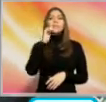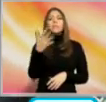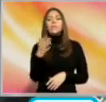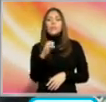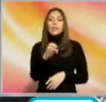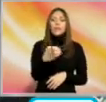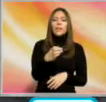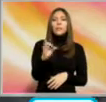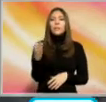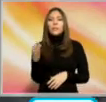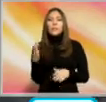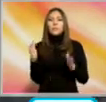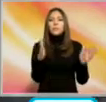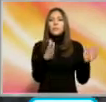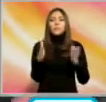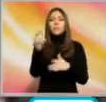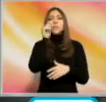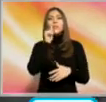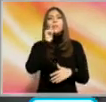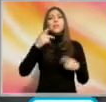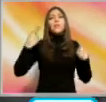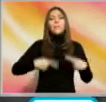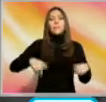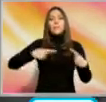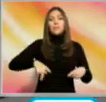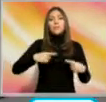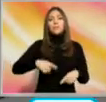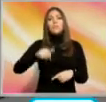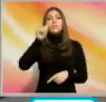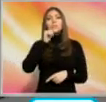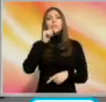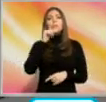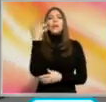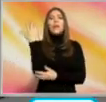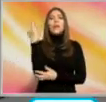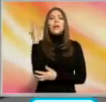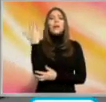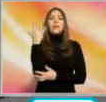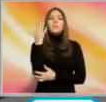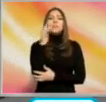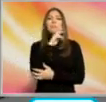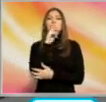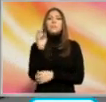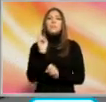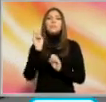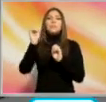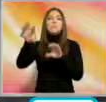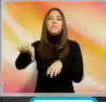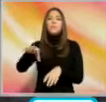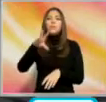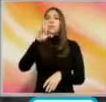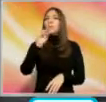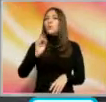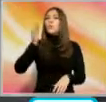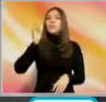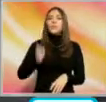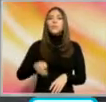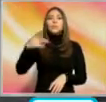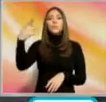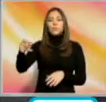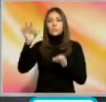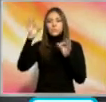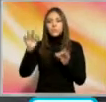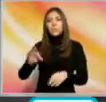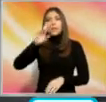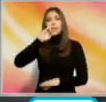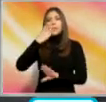febrero vemos cómo pues la gente básicamente se deshace de sus arbolitos, Sí. no asume su responsabilidad